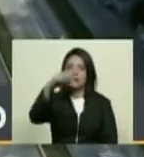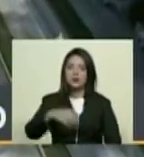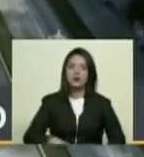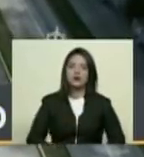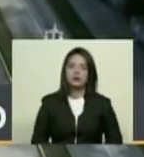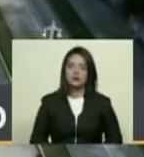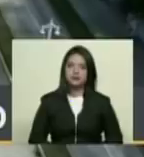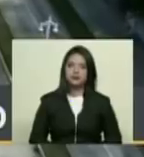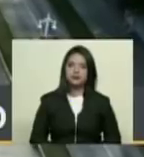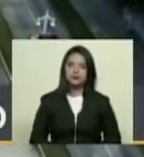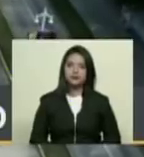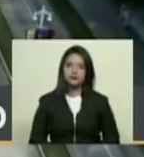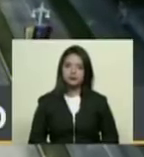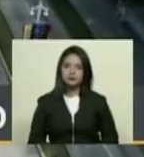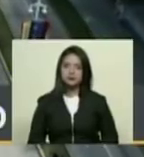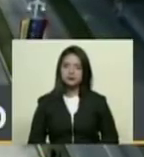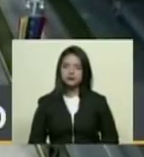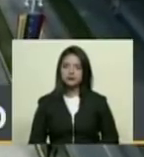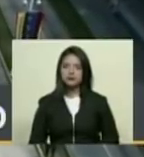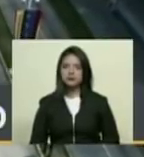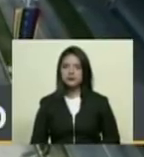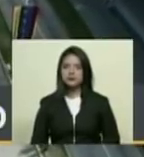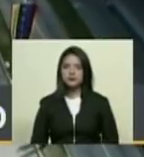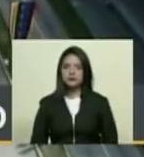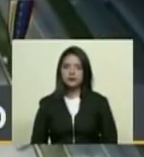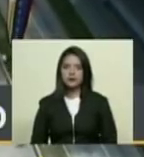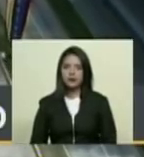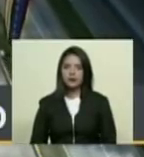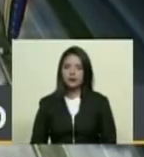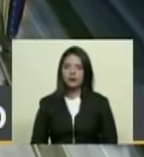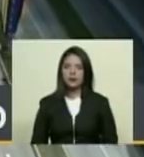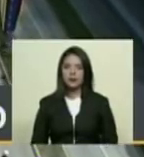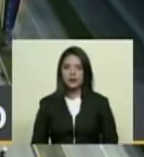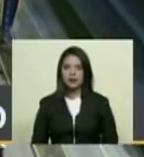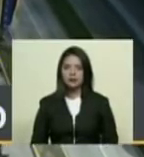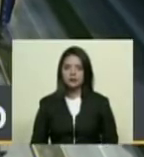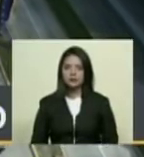Nicolás Maduro. Y bueno, la Fuerza Armada ha